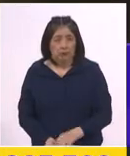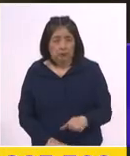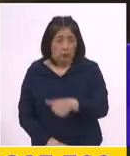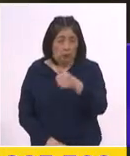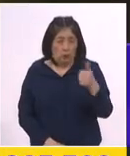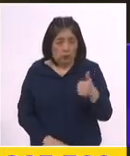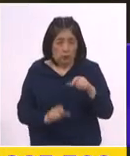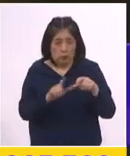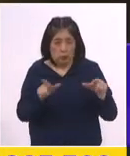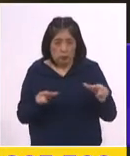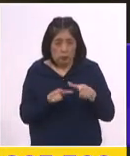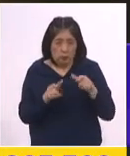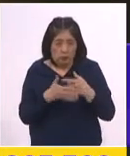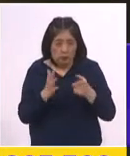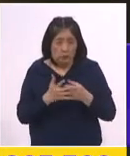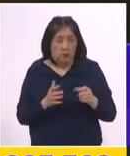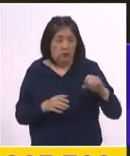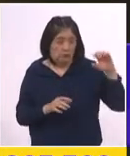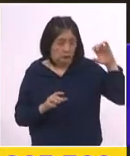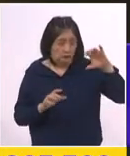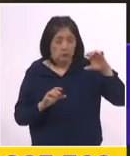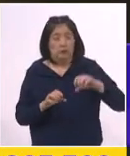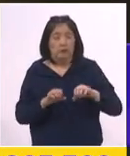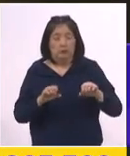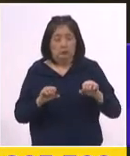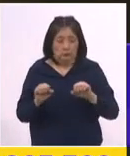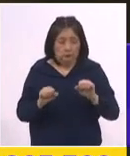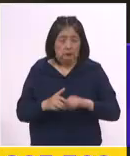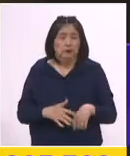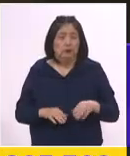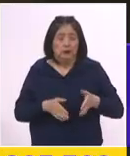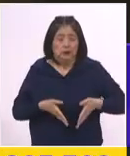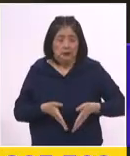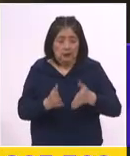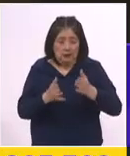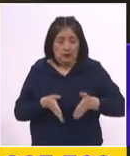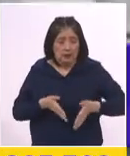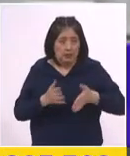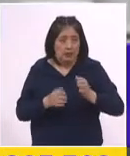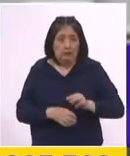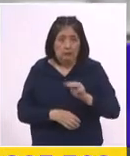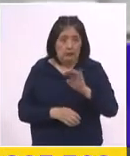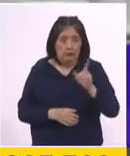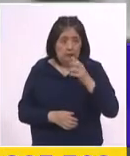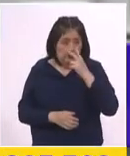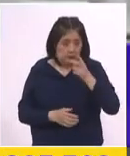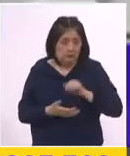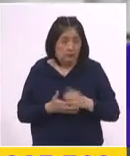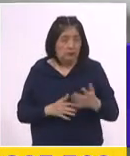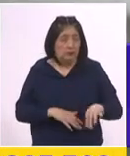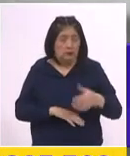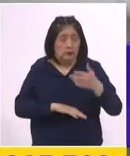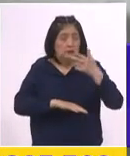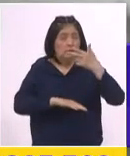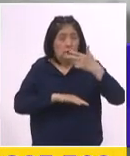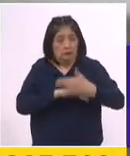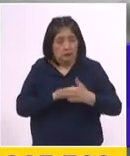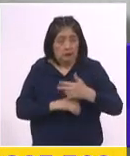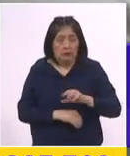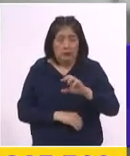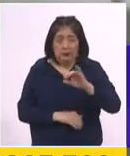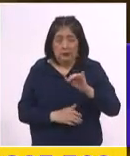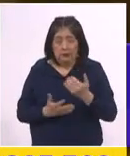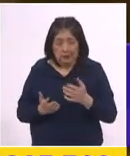Otras zonas captadas durante el sismo fueron la avenida Las Lomas y la avenida Maleconcheca, en la estación Caja de Agua, en la avenida José